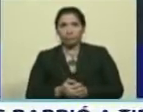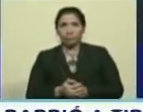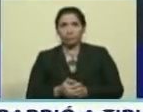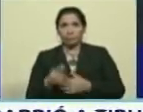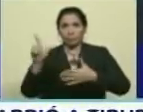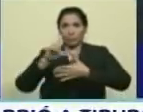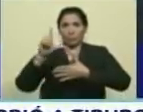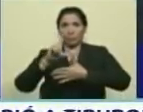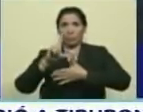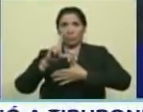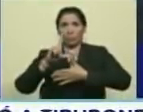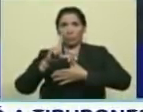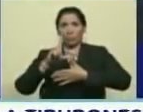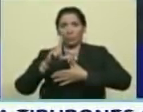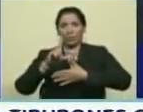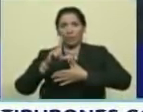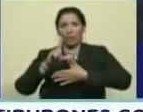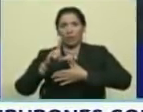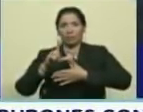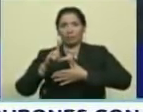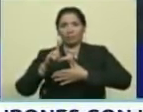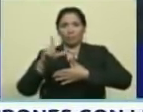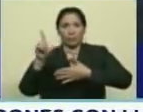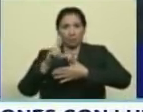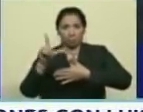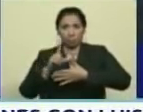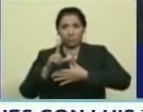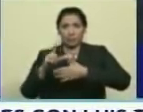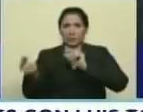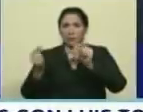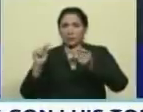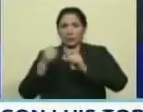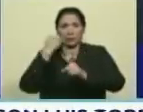América Latina es una zona en disputa, dura disputa,